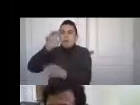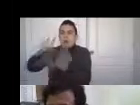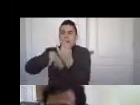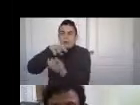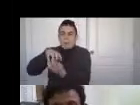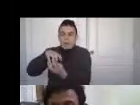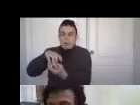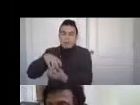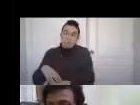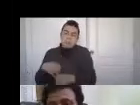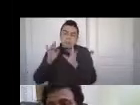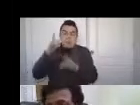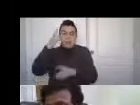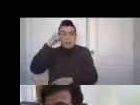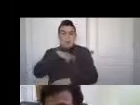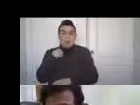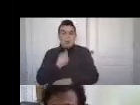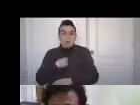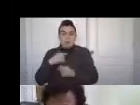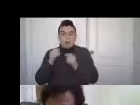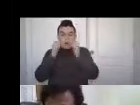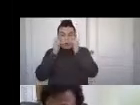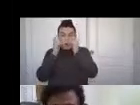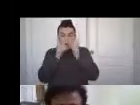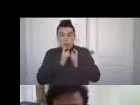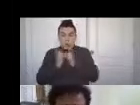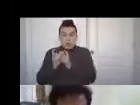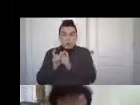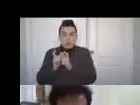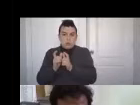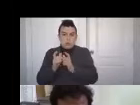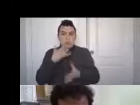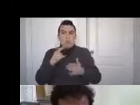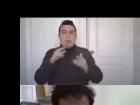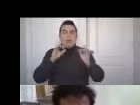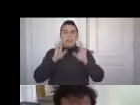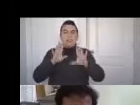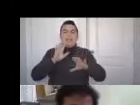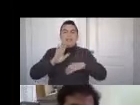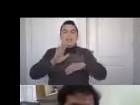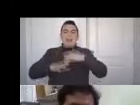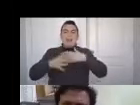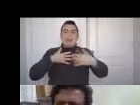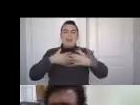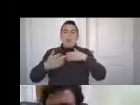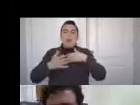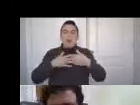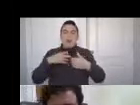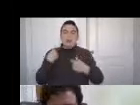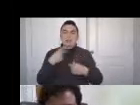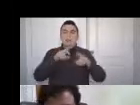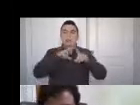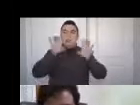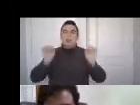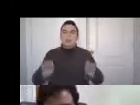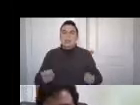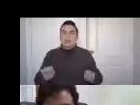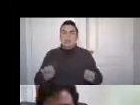eso, porque finalmente es parte del ecosistema y la naturaleza. ¿Y qué es lo que genera,